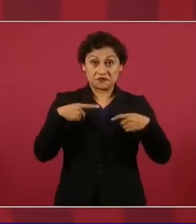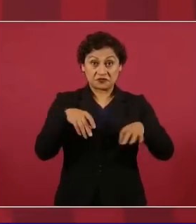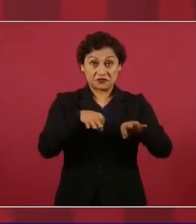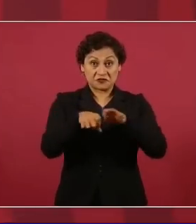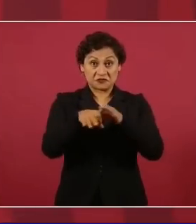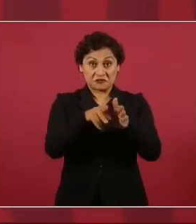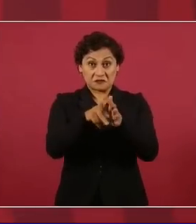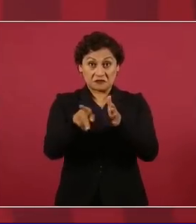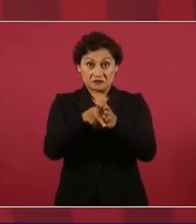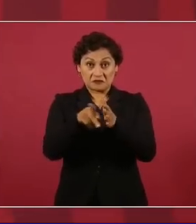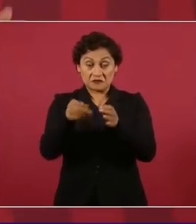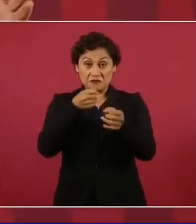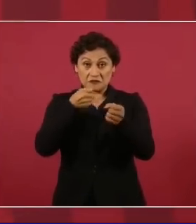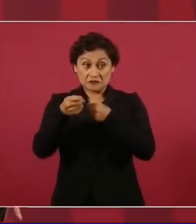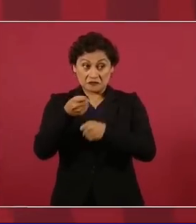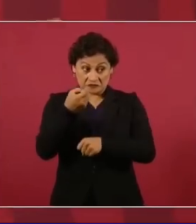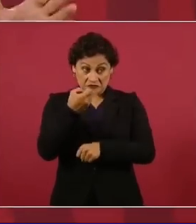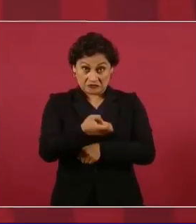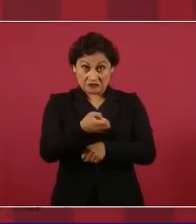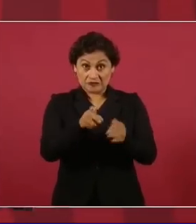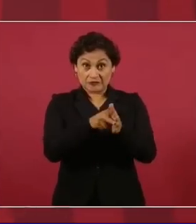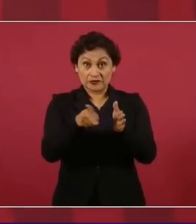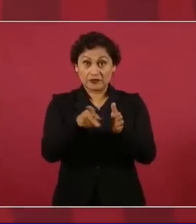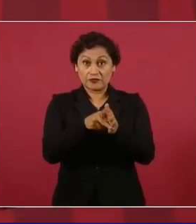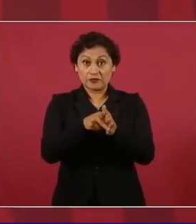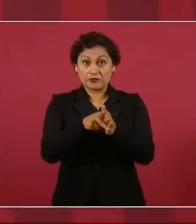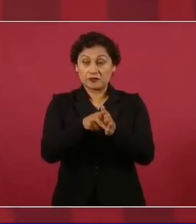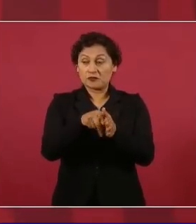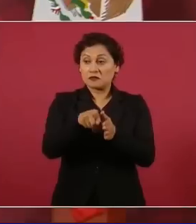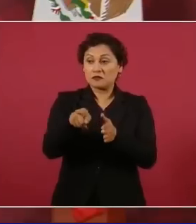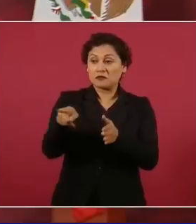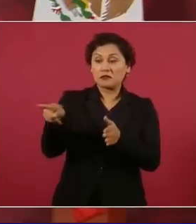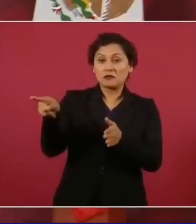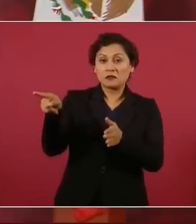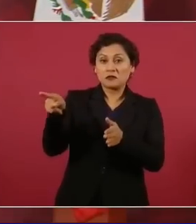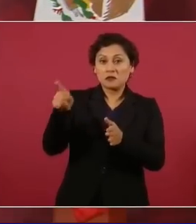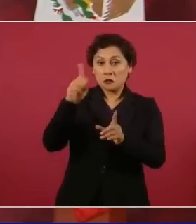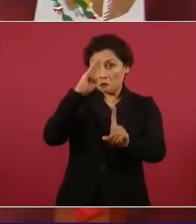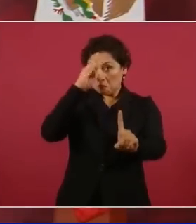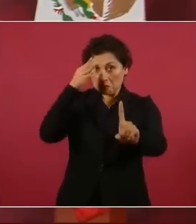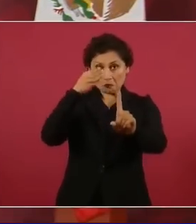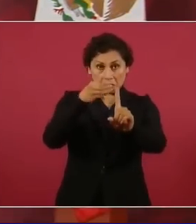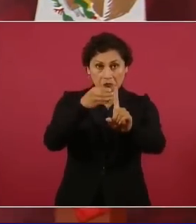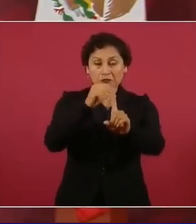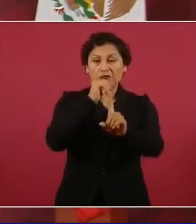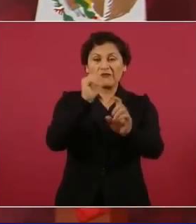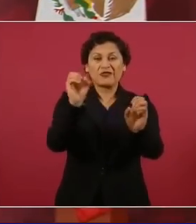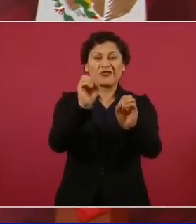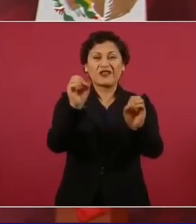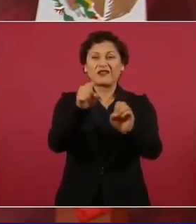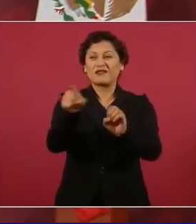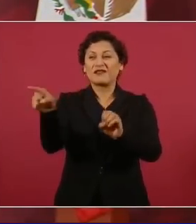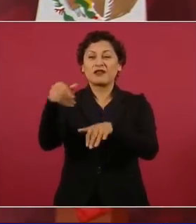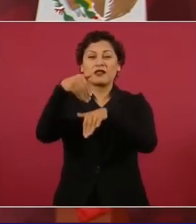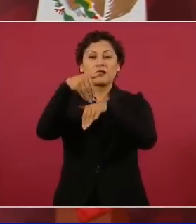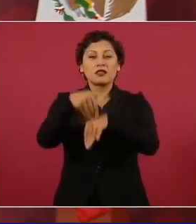todos alineados al conservadurismo corrupto.